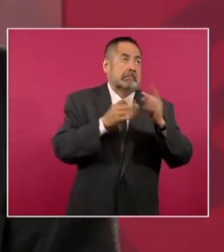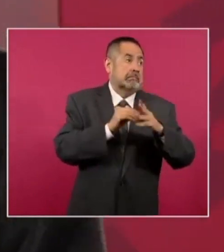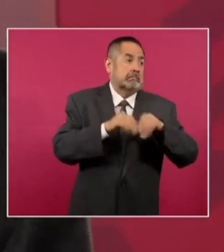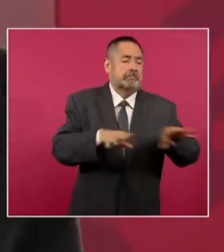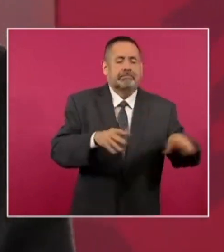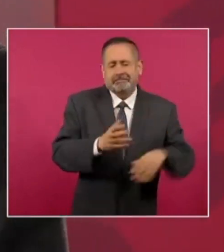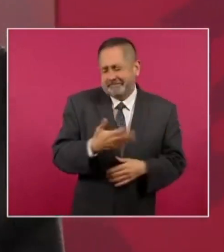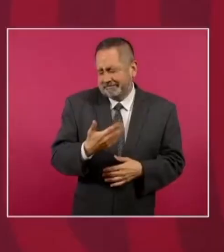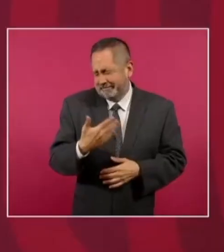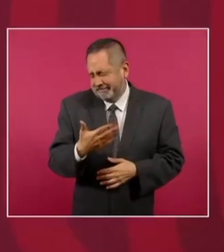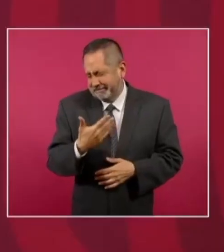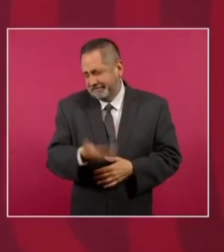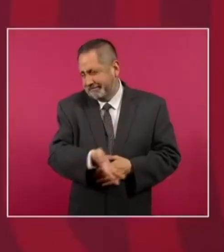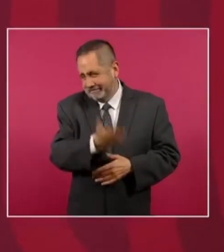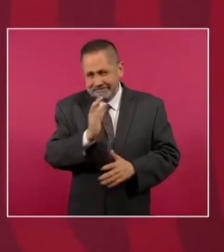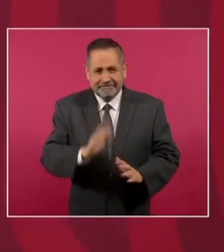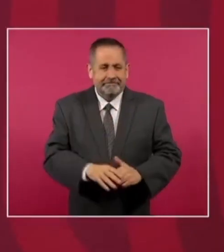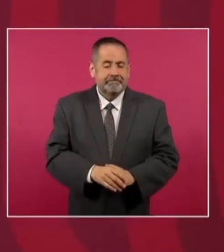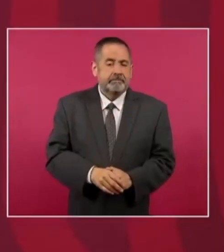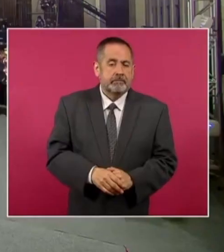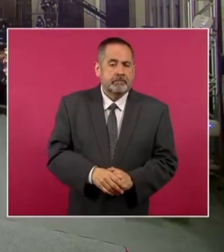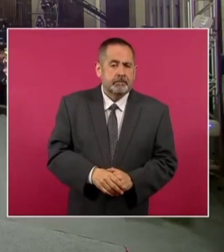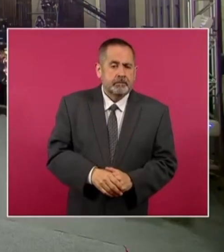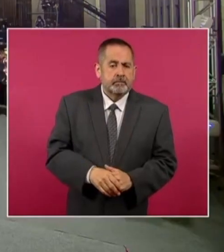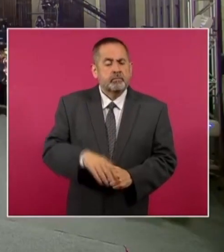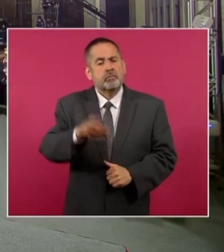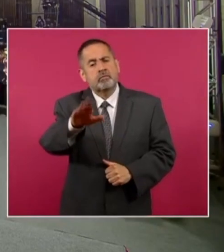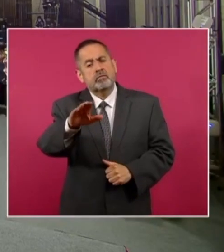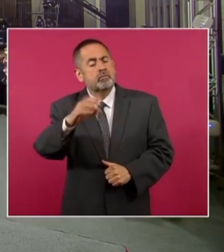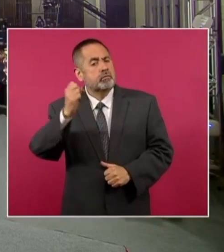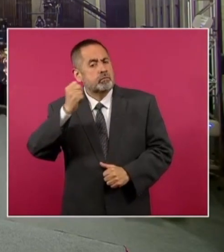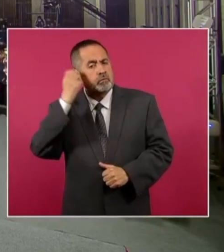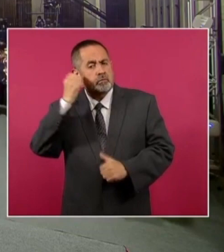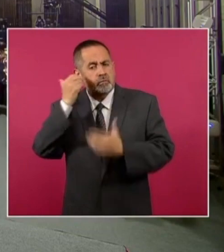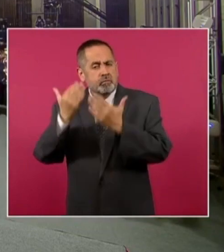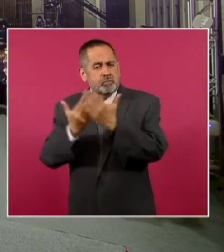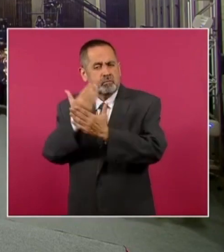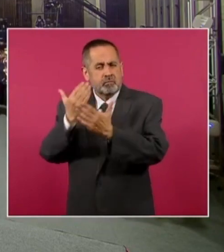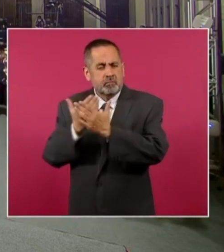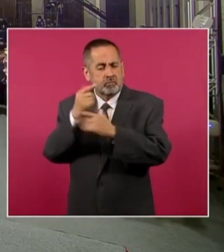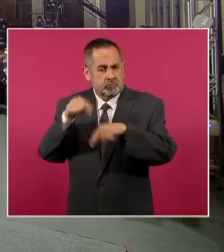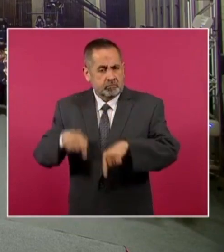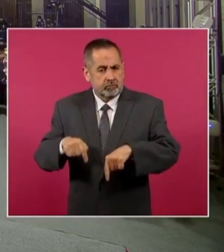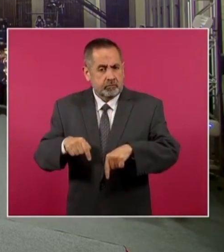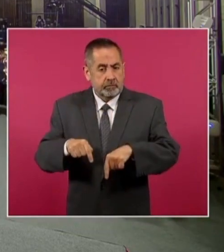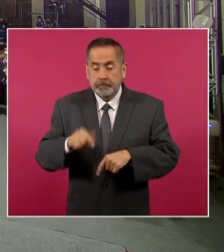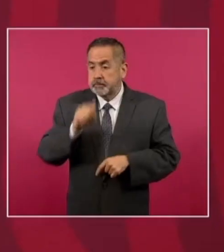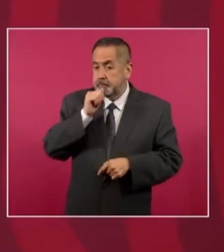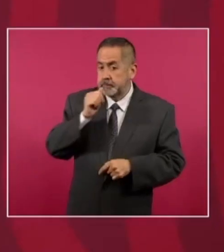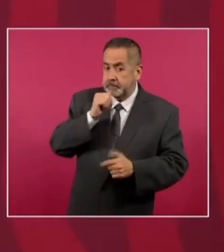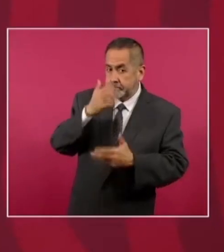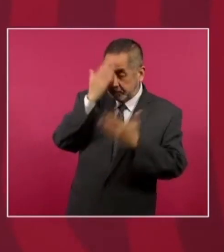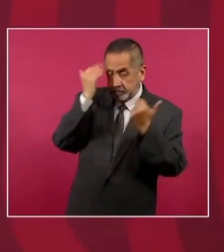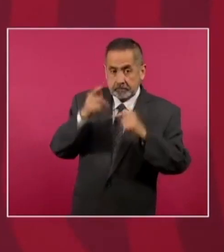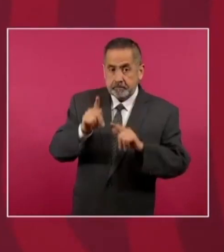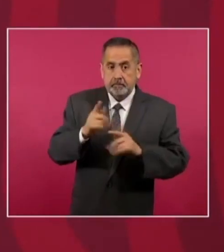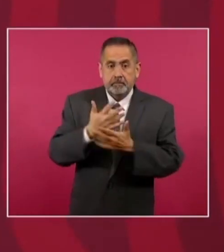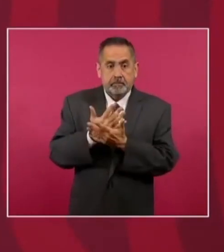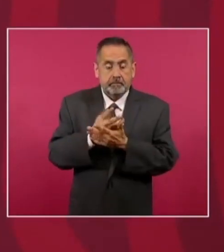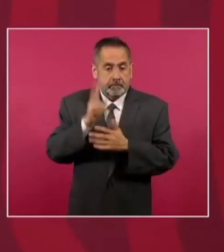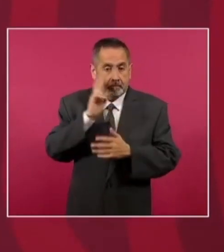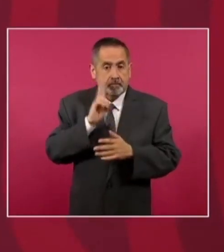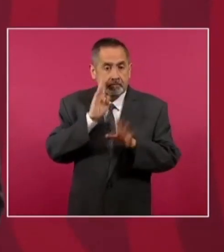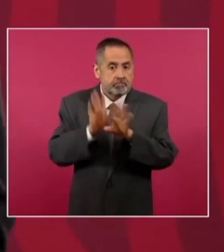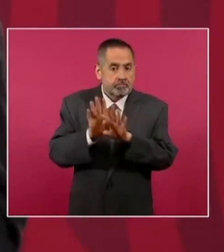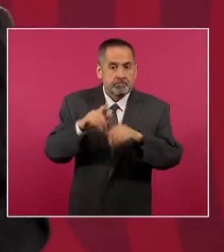y otros más. ¿Va a haber conferencias maturinas? No sé. Vamos a ver